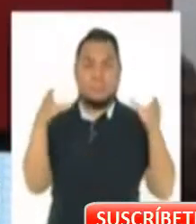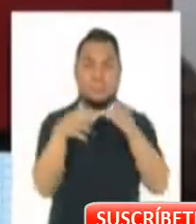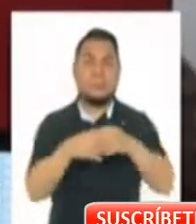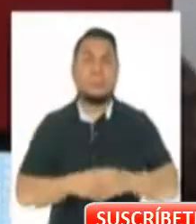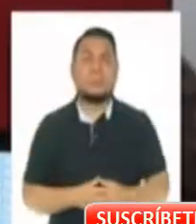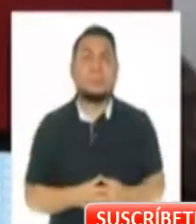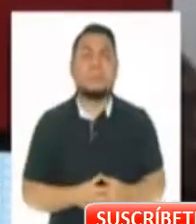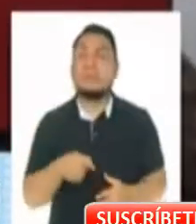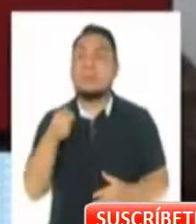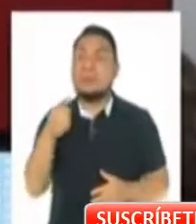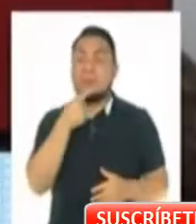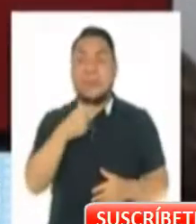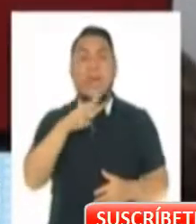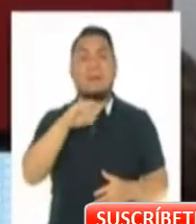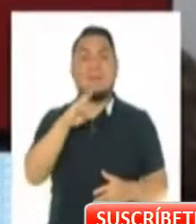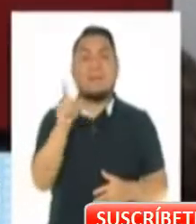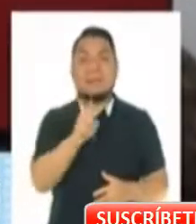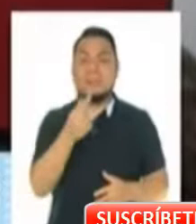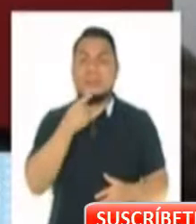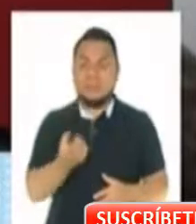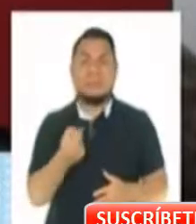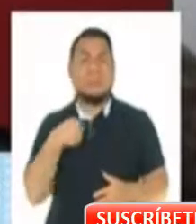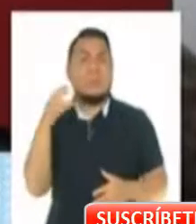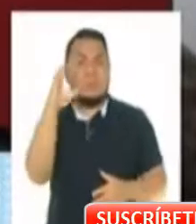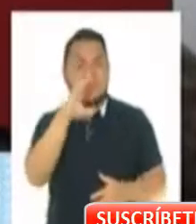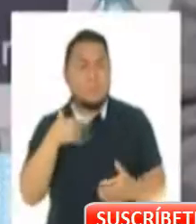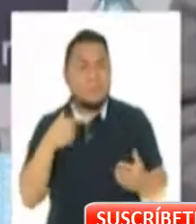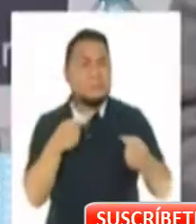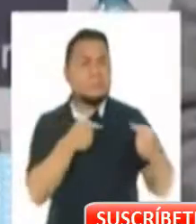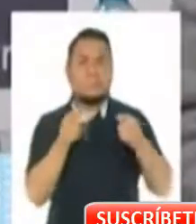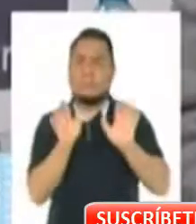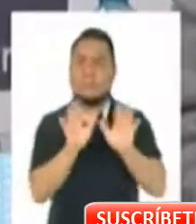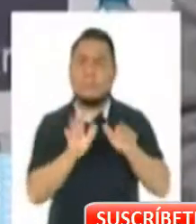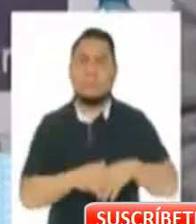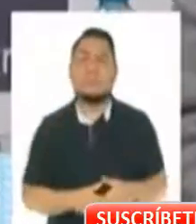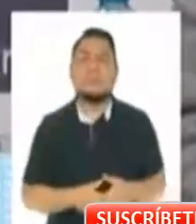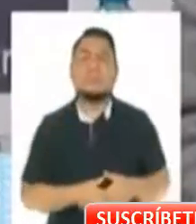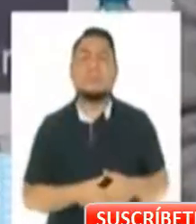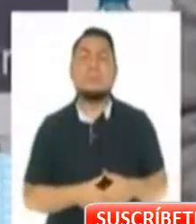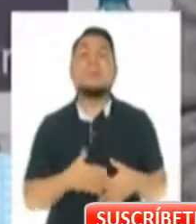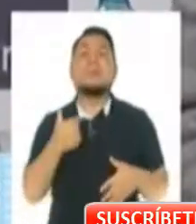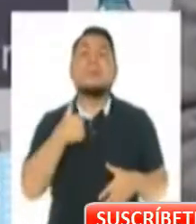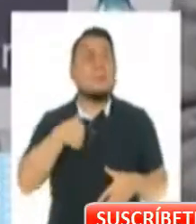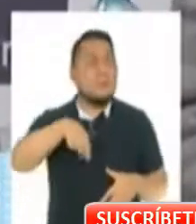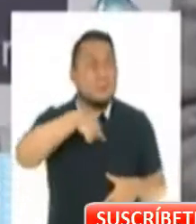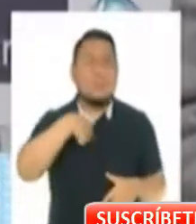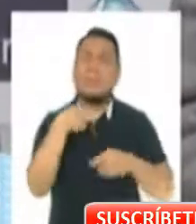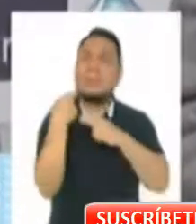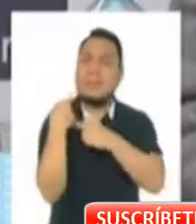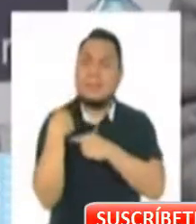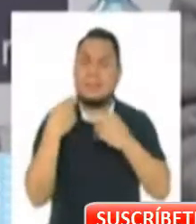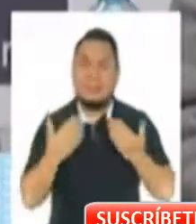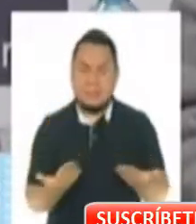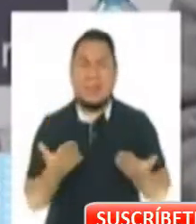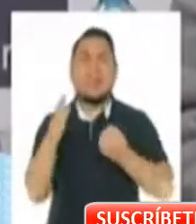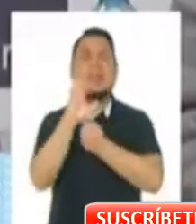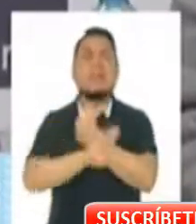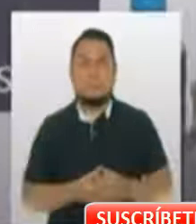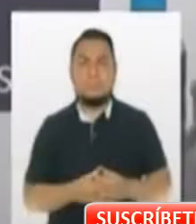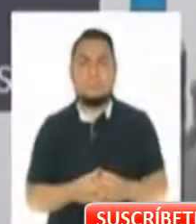inconstitucionalidad ante el Tribunal Constitucional por cuestión de confianza. Así lo anunció la Premier.